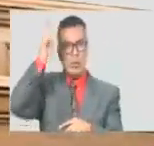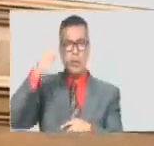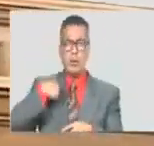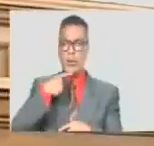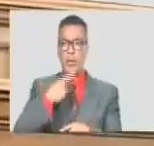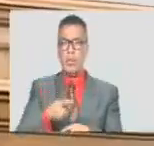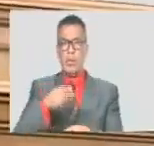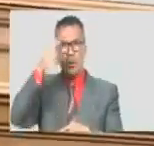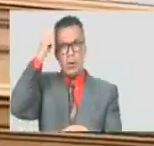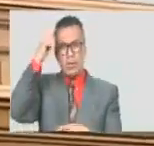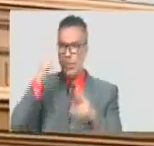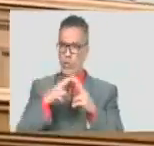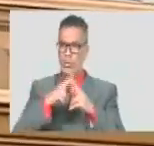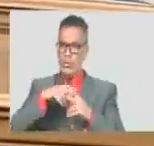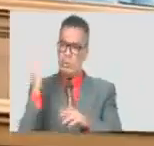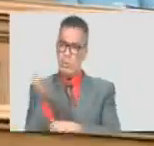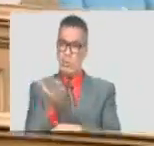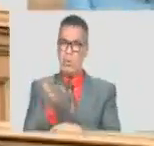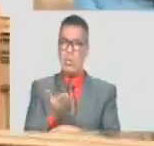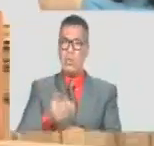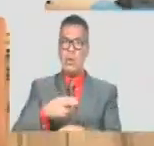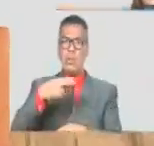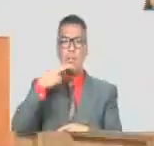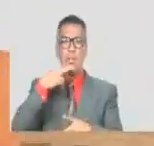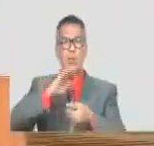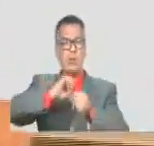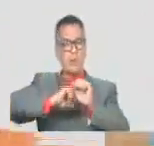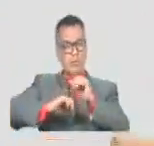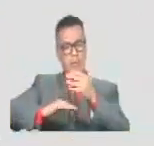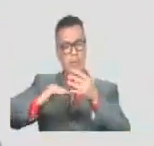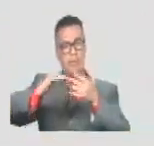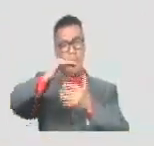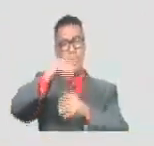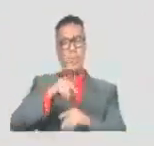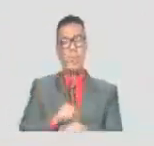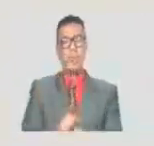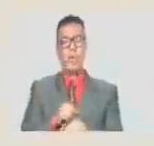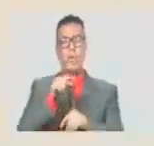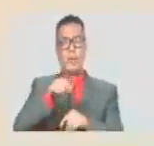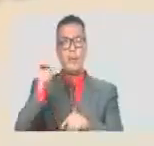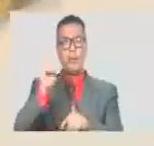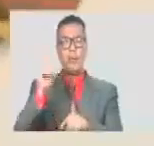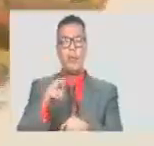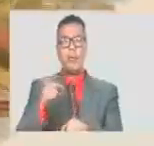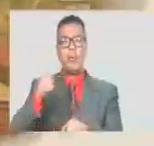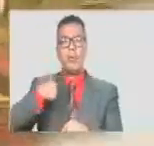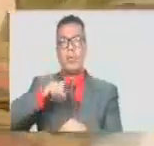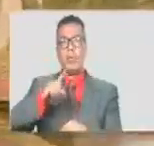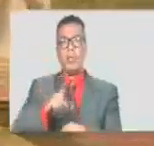africano. Reconocer y castigar la racialización de la justicia existente en Venezuela